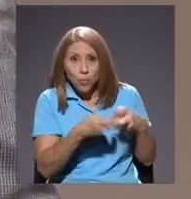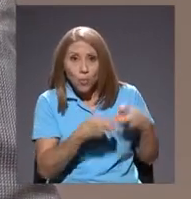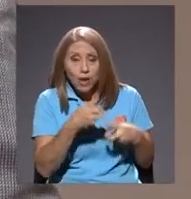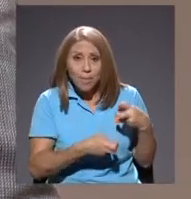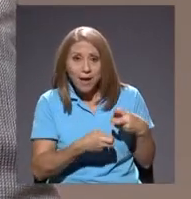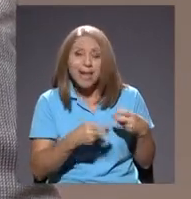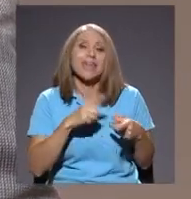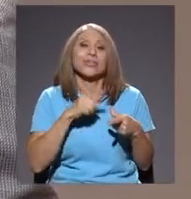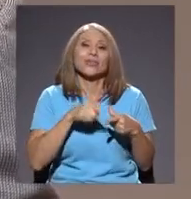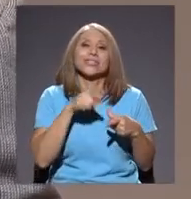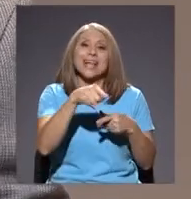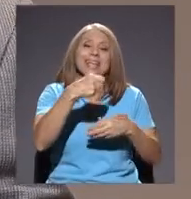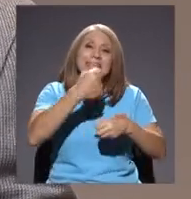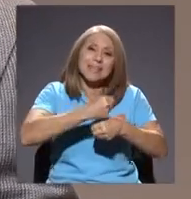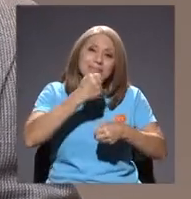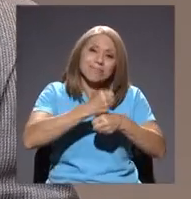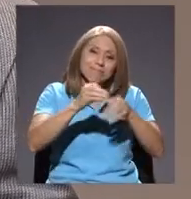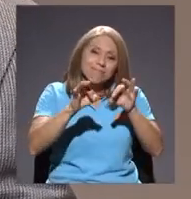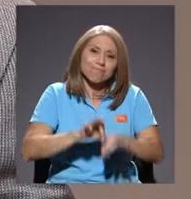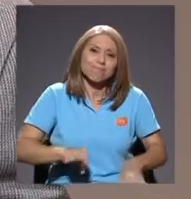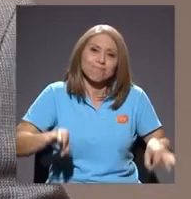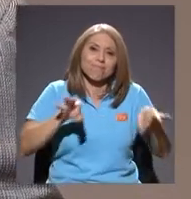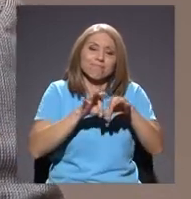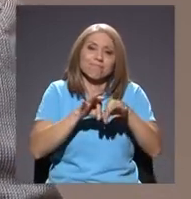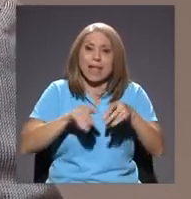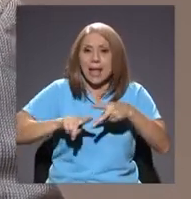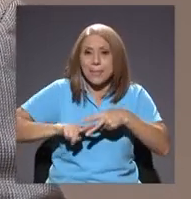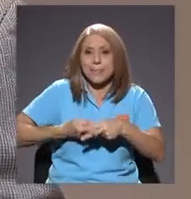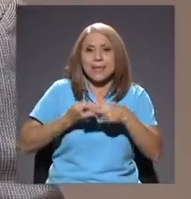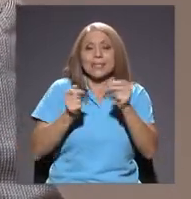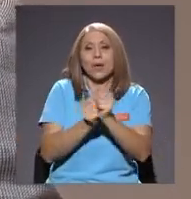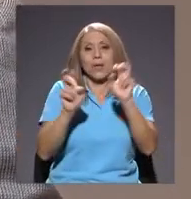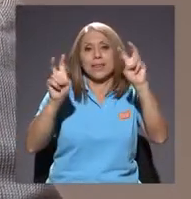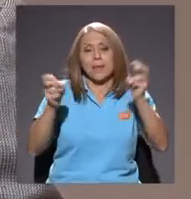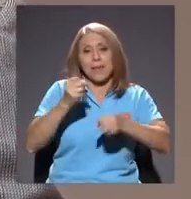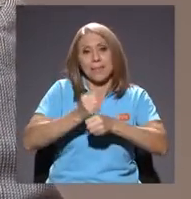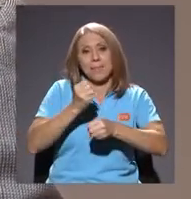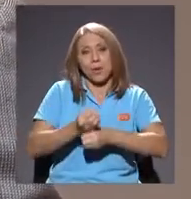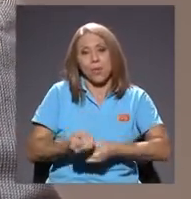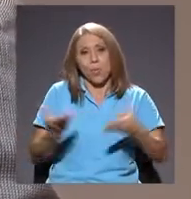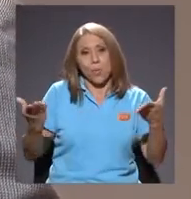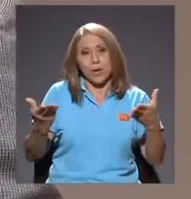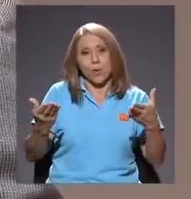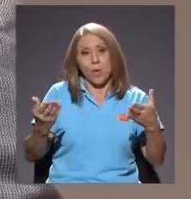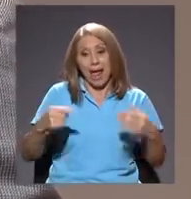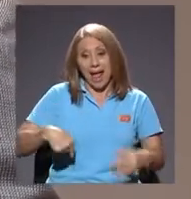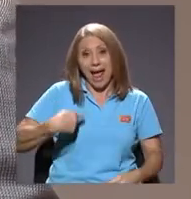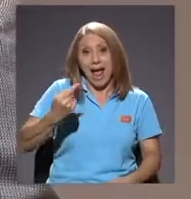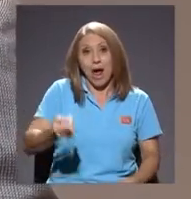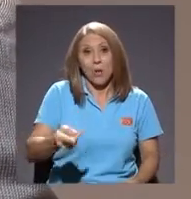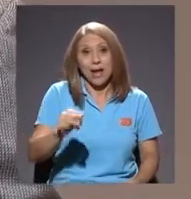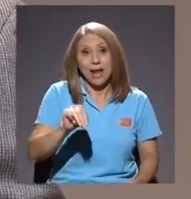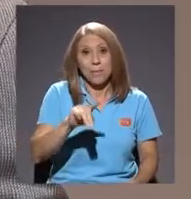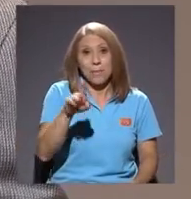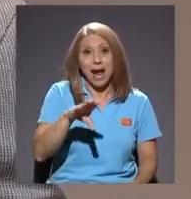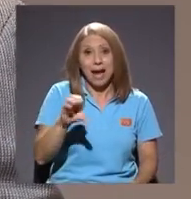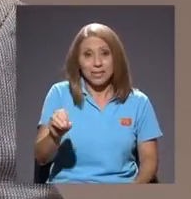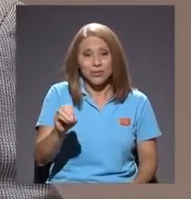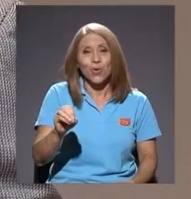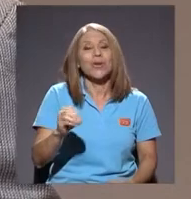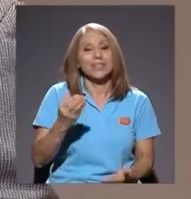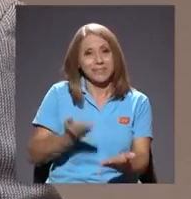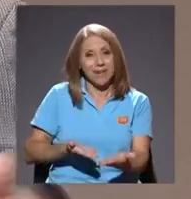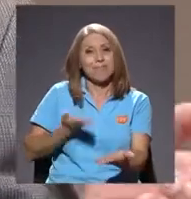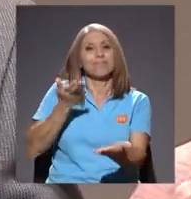empieza por el tema empleo público que se dijo que ya se va a presentar ahora en el mes que viene de marzo una propuesta eso puede